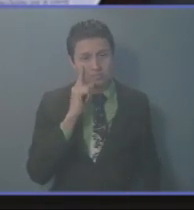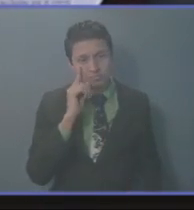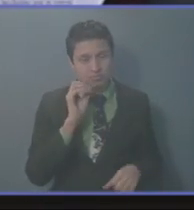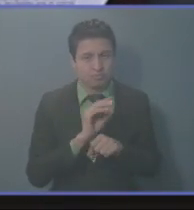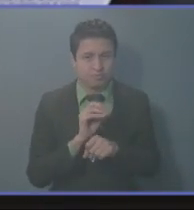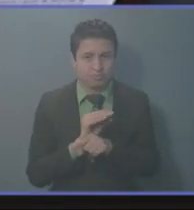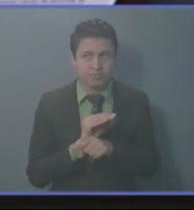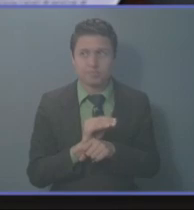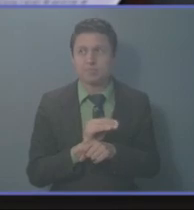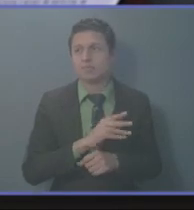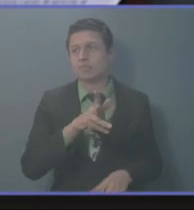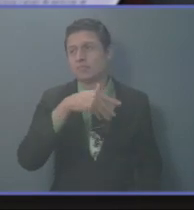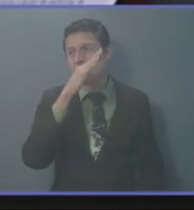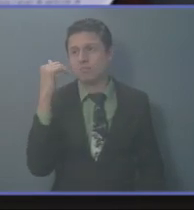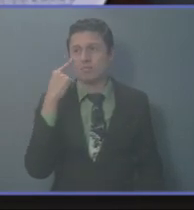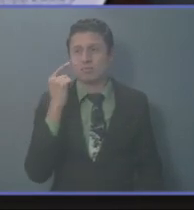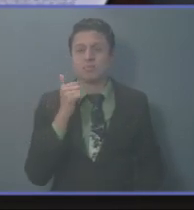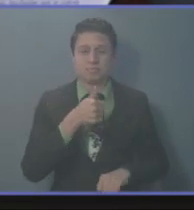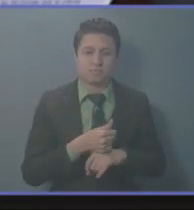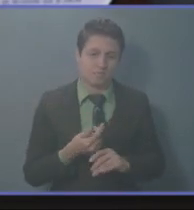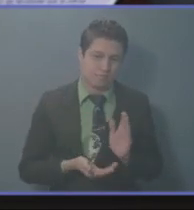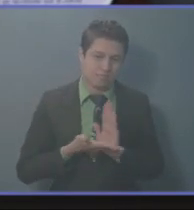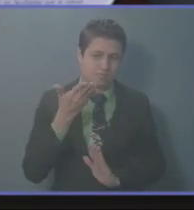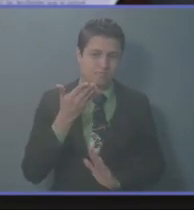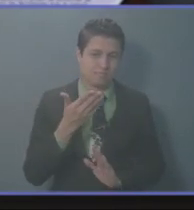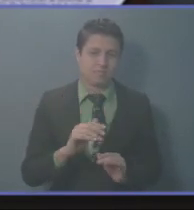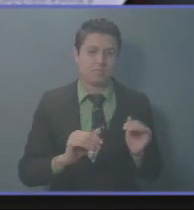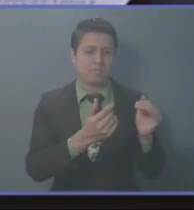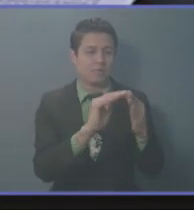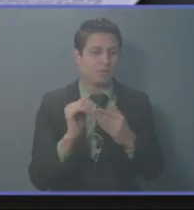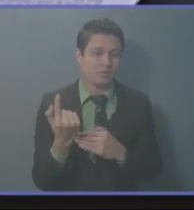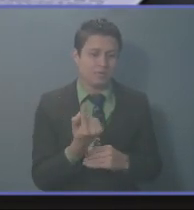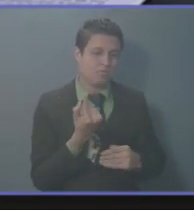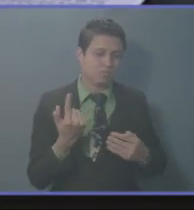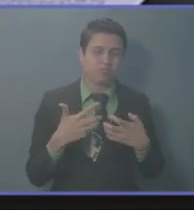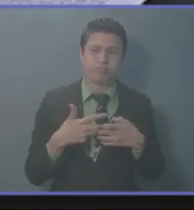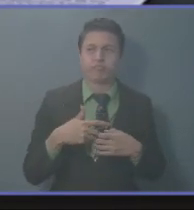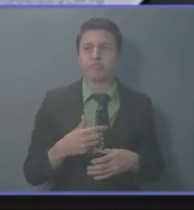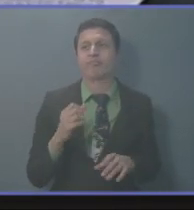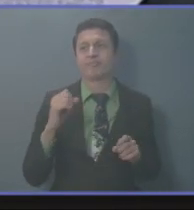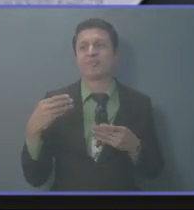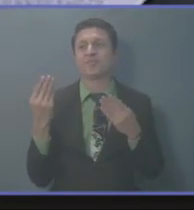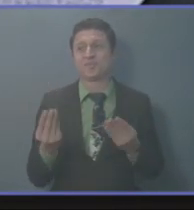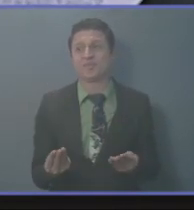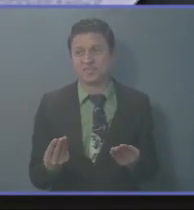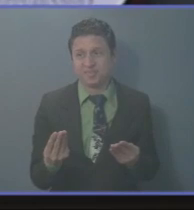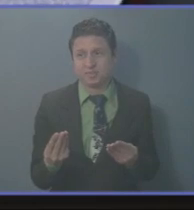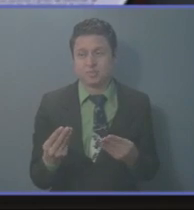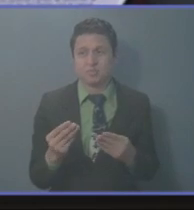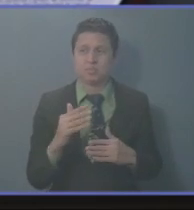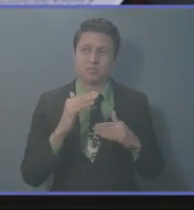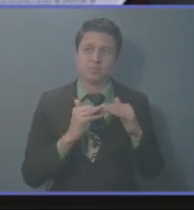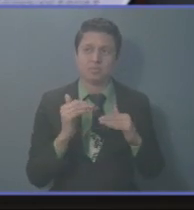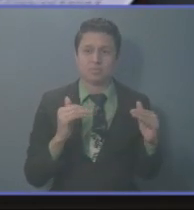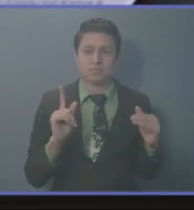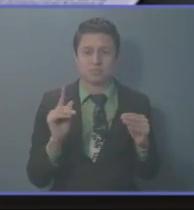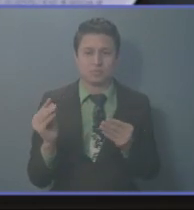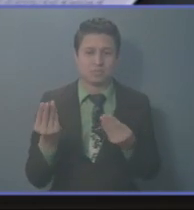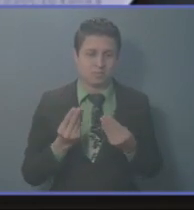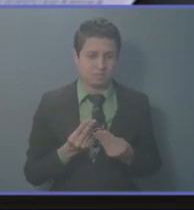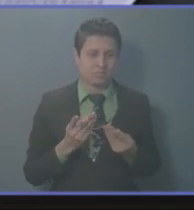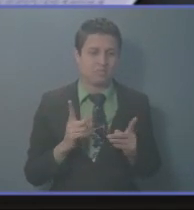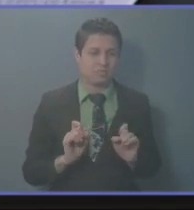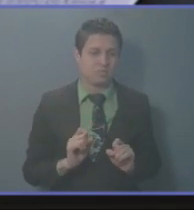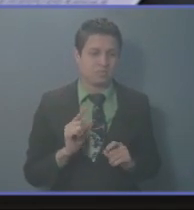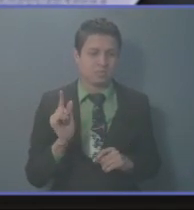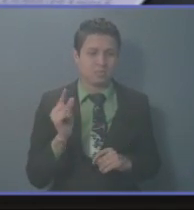su patrimonio que limitan su desarrollo con respecto a los demás miembros del sector bancario generarían un estancamiento inconveniente para